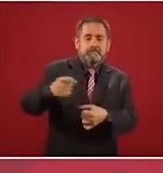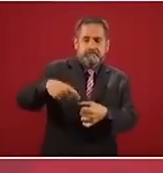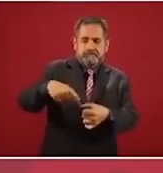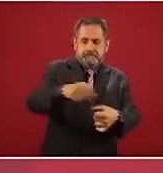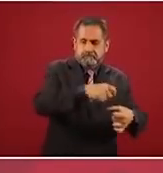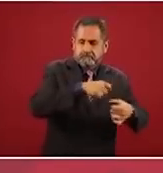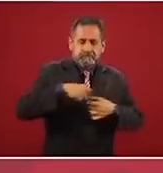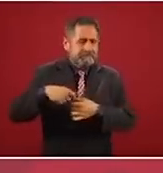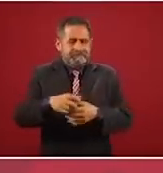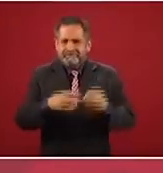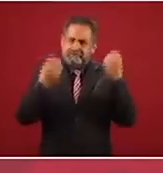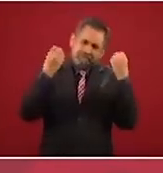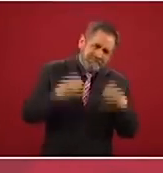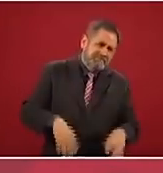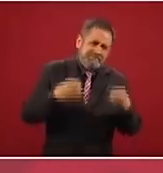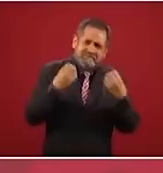se perdían